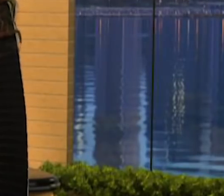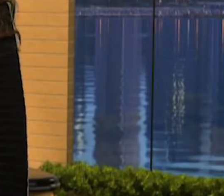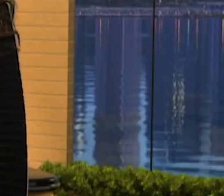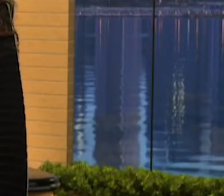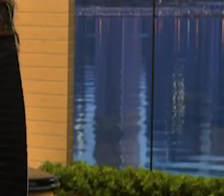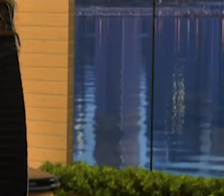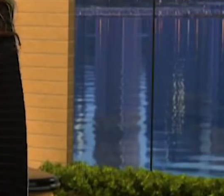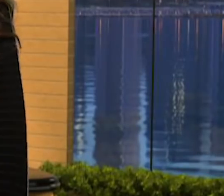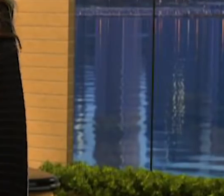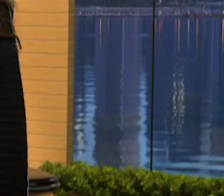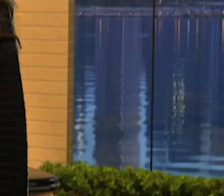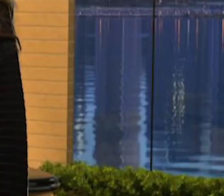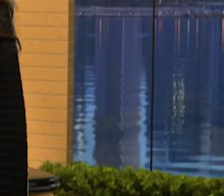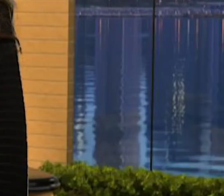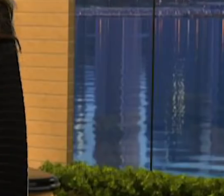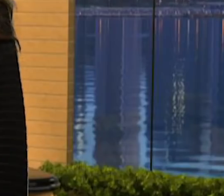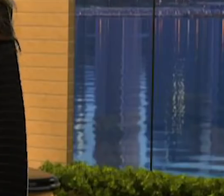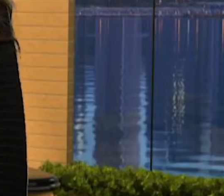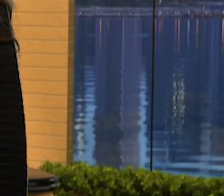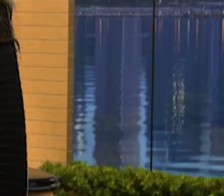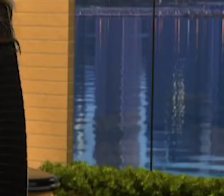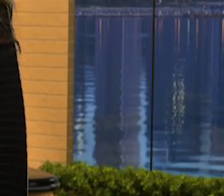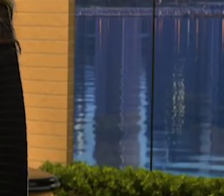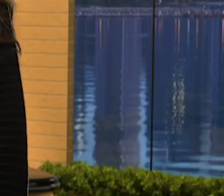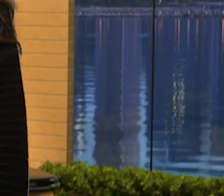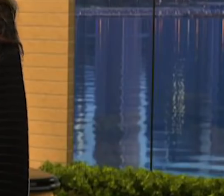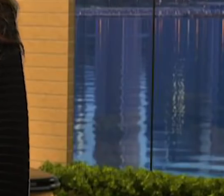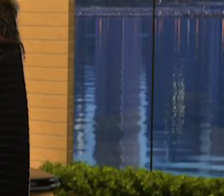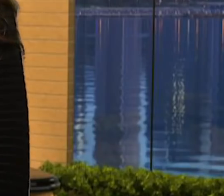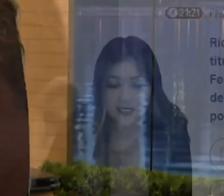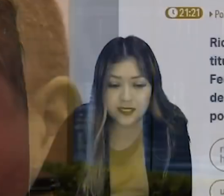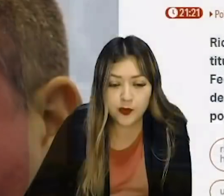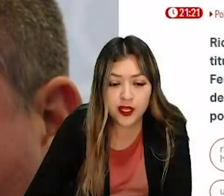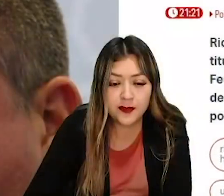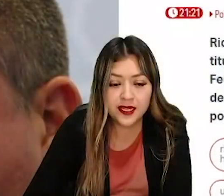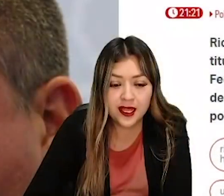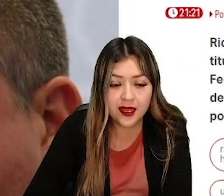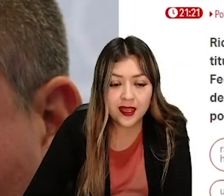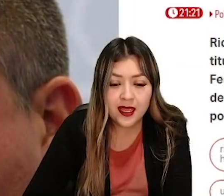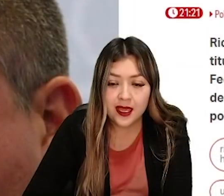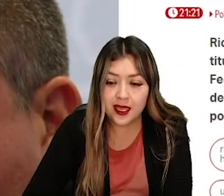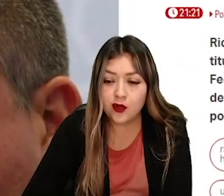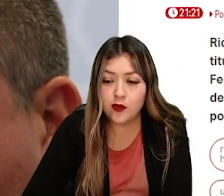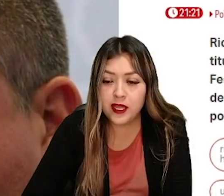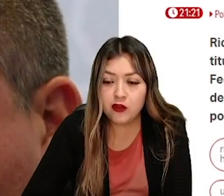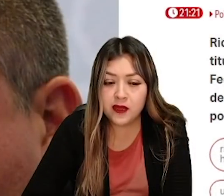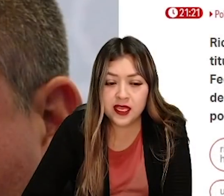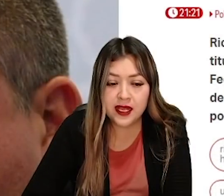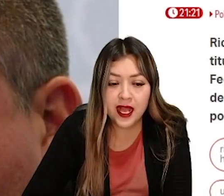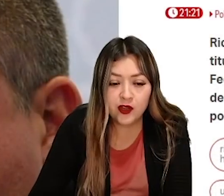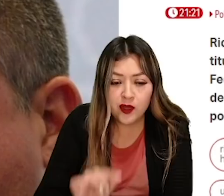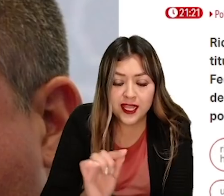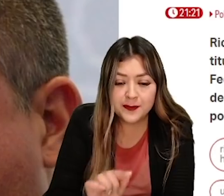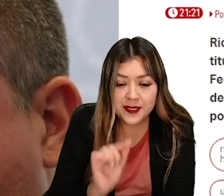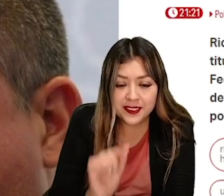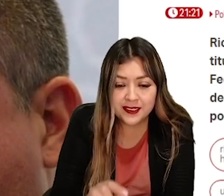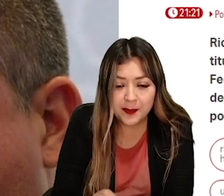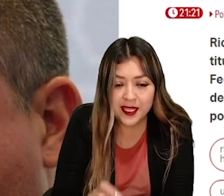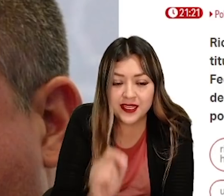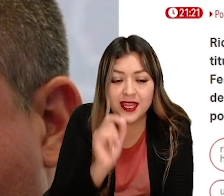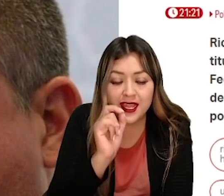acciones debidas sobre este asunto. Pero mire, en el asunto que sí se puede meter el gobierno mexicano